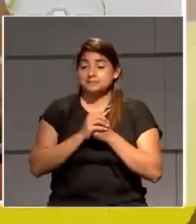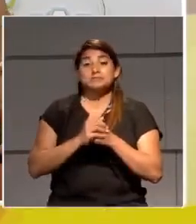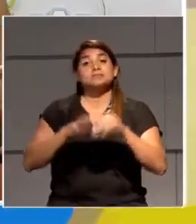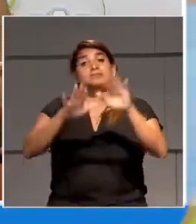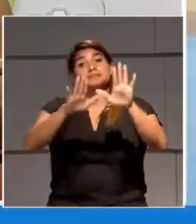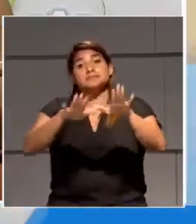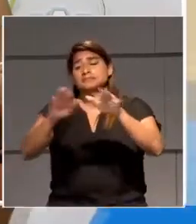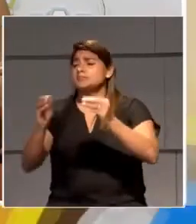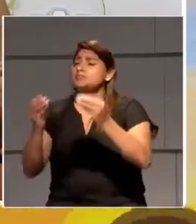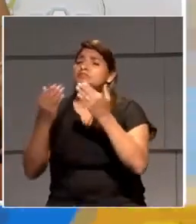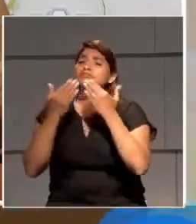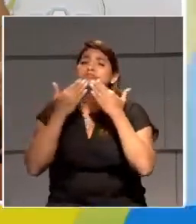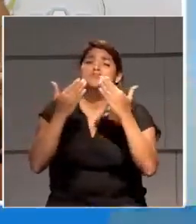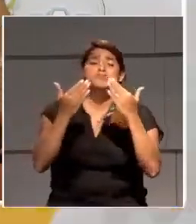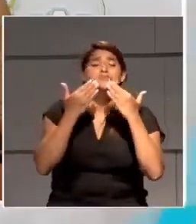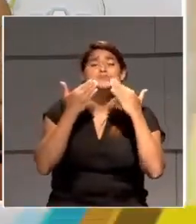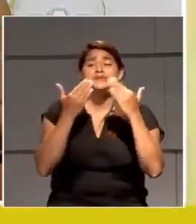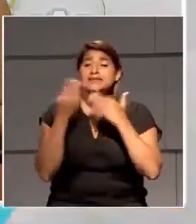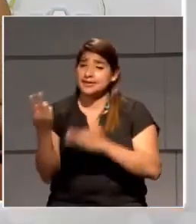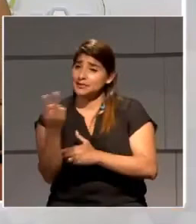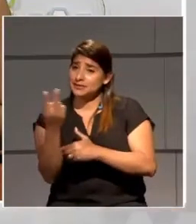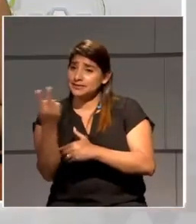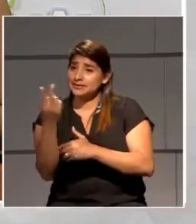Nayu y Pluck, muchas gracias.